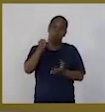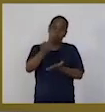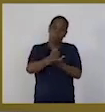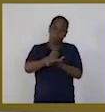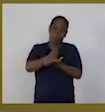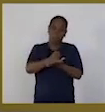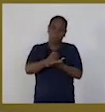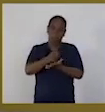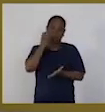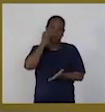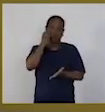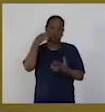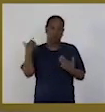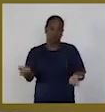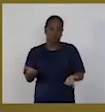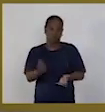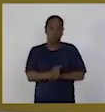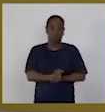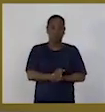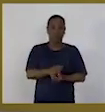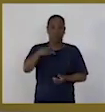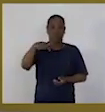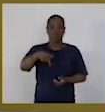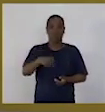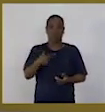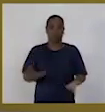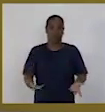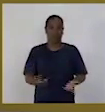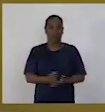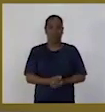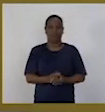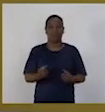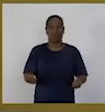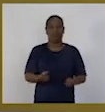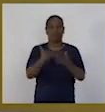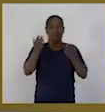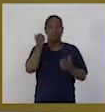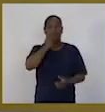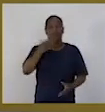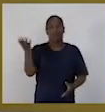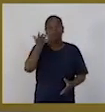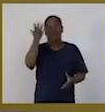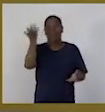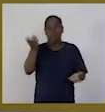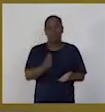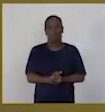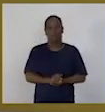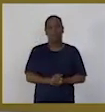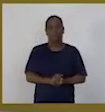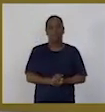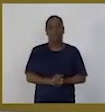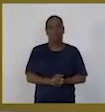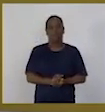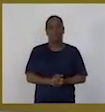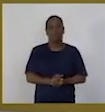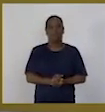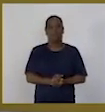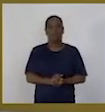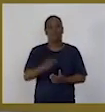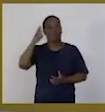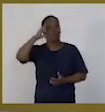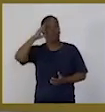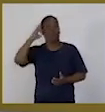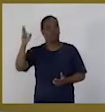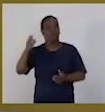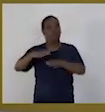polvo, y en este caso en polvo la reacción sería mucho más rápida. Para ello recordar que